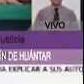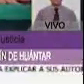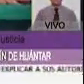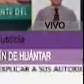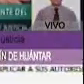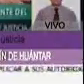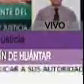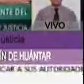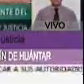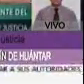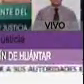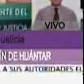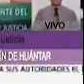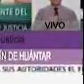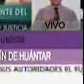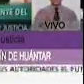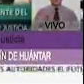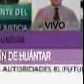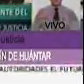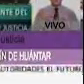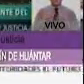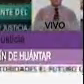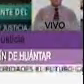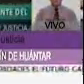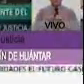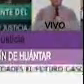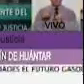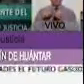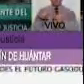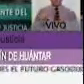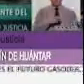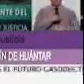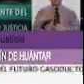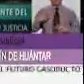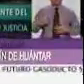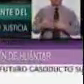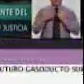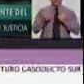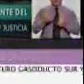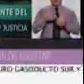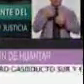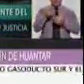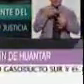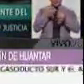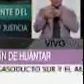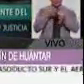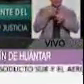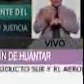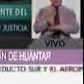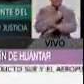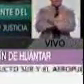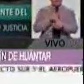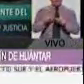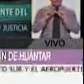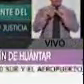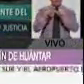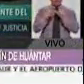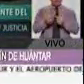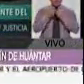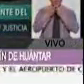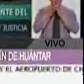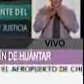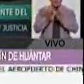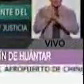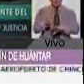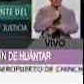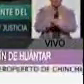Directo. Premier, estamos en vivo para la multiplataforma y a los otros ministros, por supuesto. Usted acaba de mencionar de que se mantenía informado